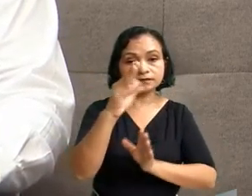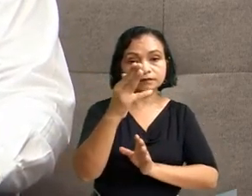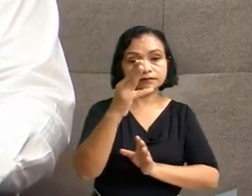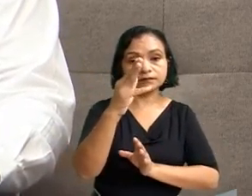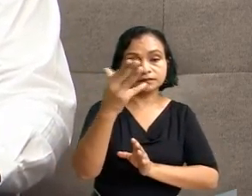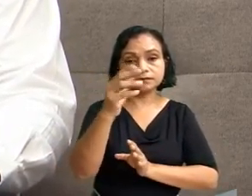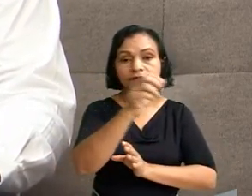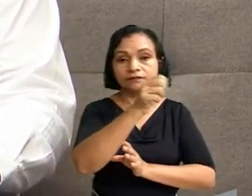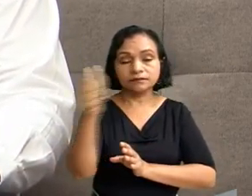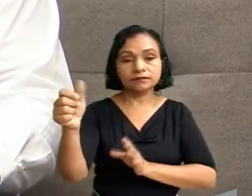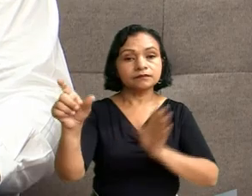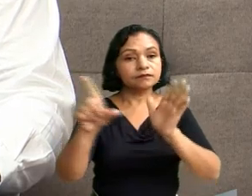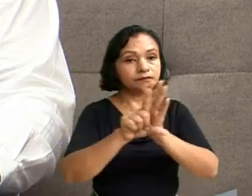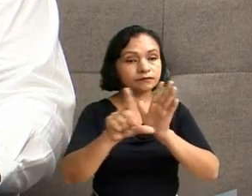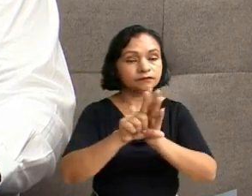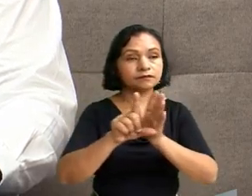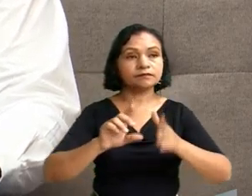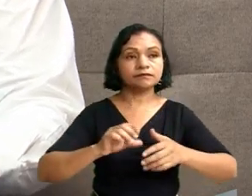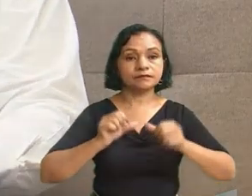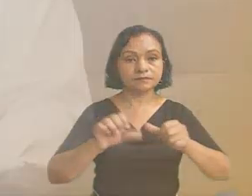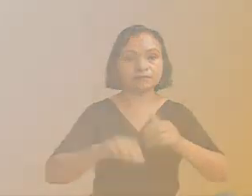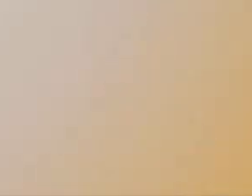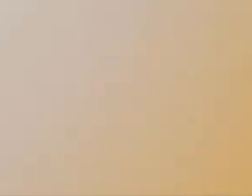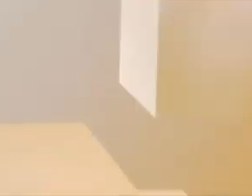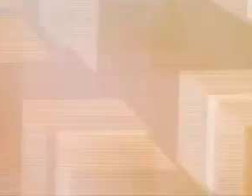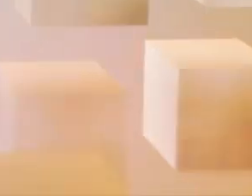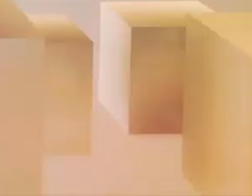ley de amnistía ya volvemos